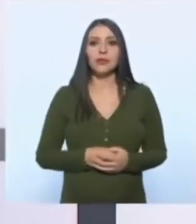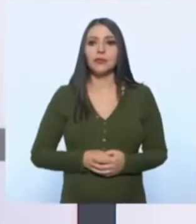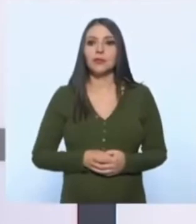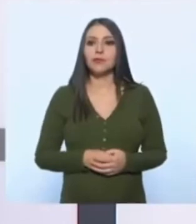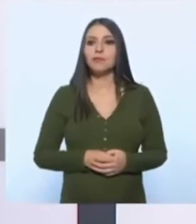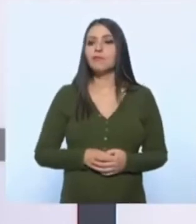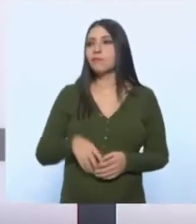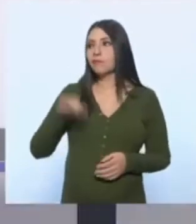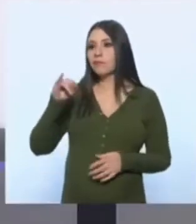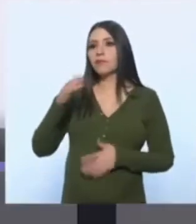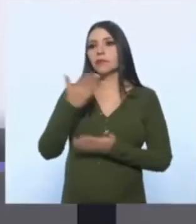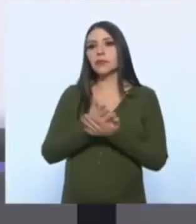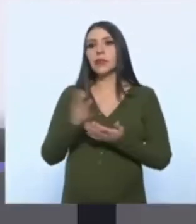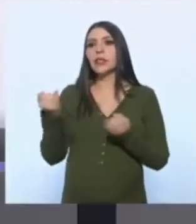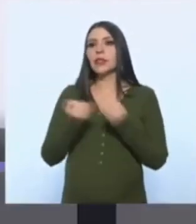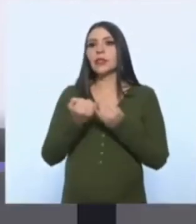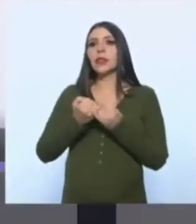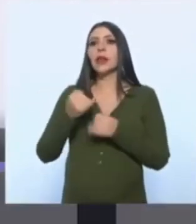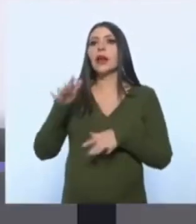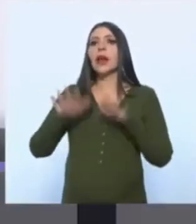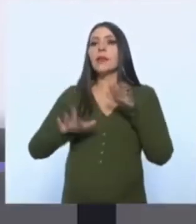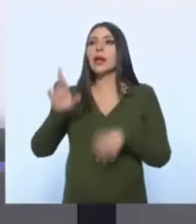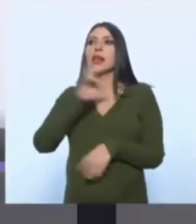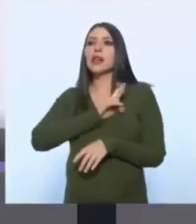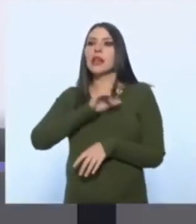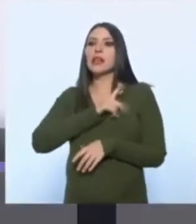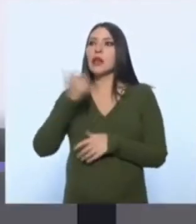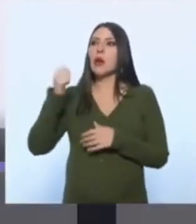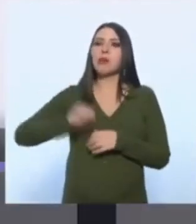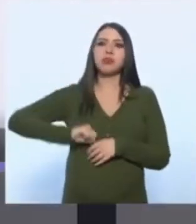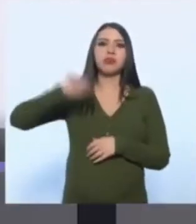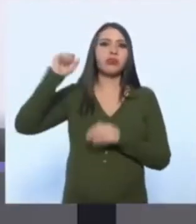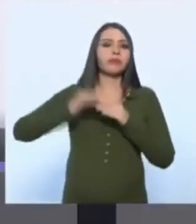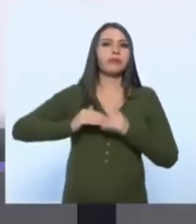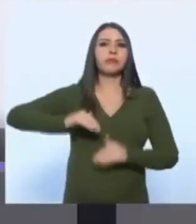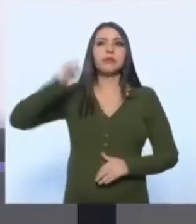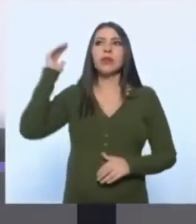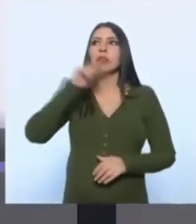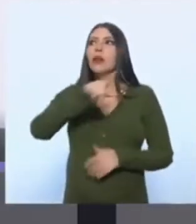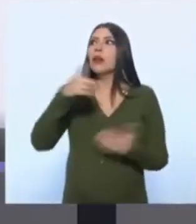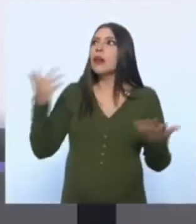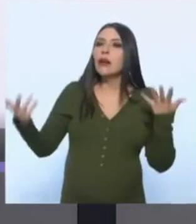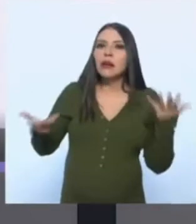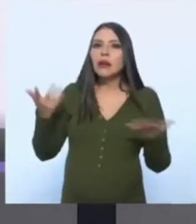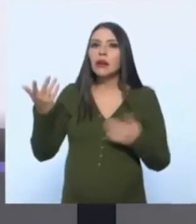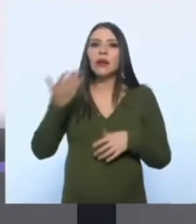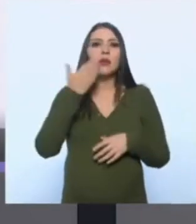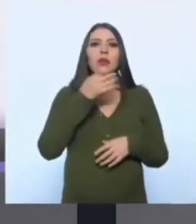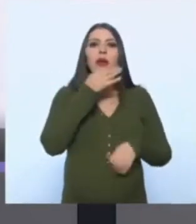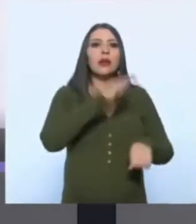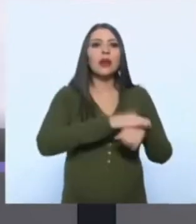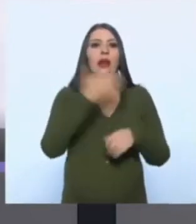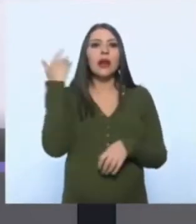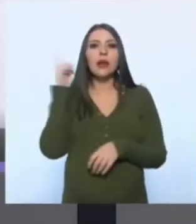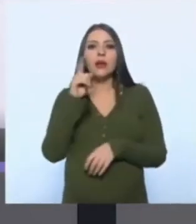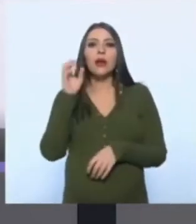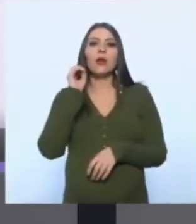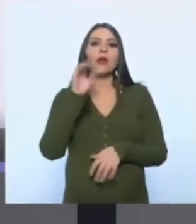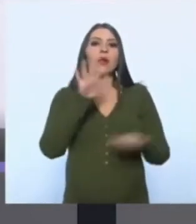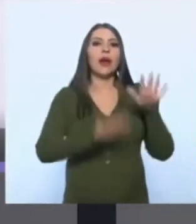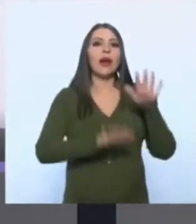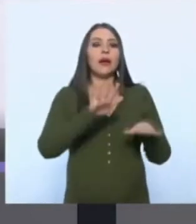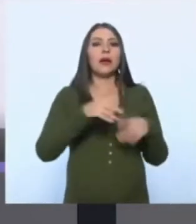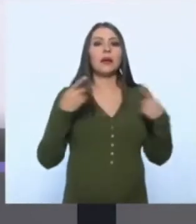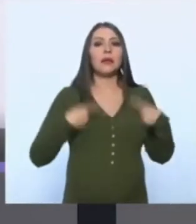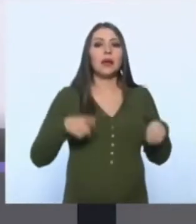que se las suben sin avisarles y no tienen quien las defienda. O el divorcio, ¿no? Para las mujeres muchas veces es muy complicado porque el marido